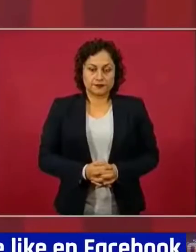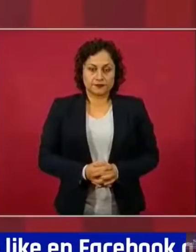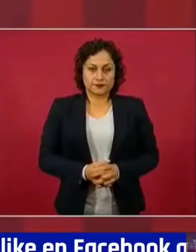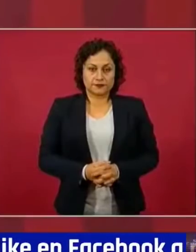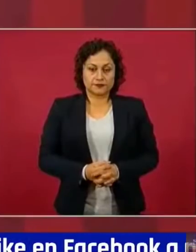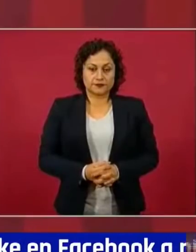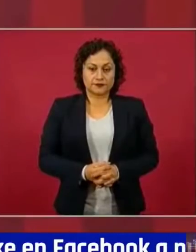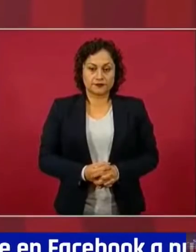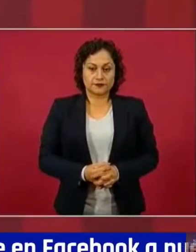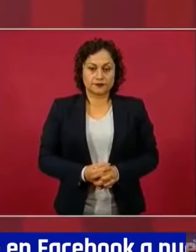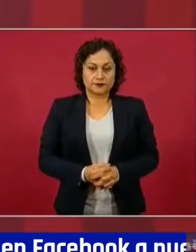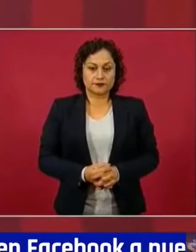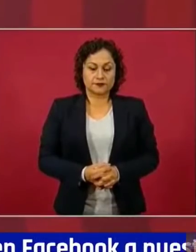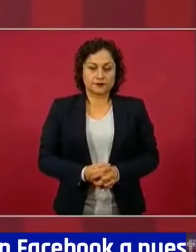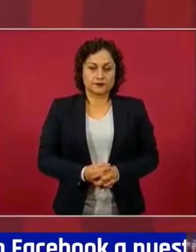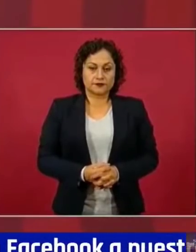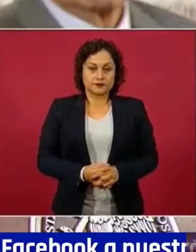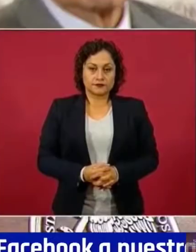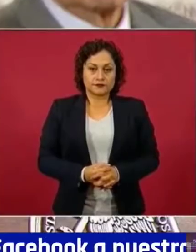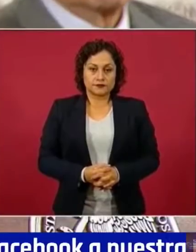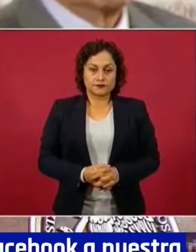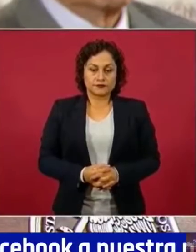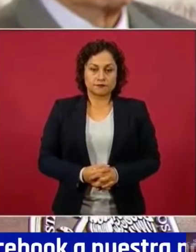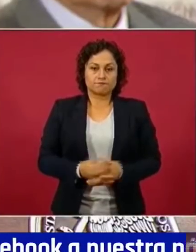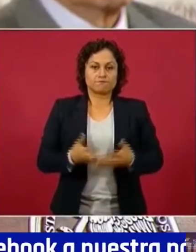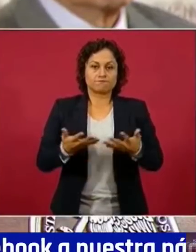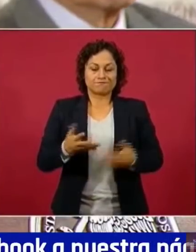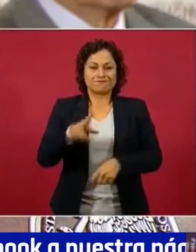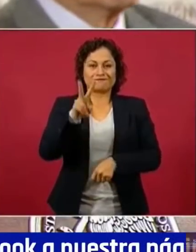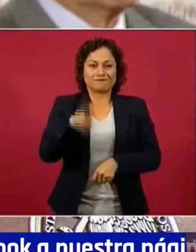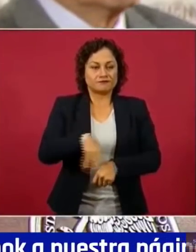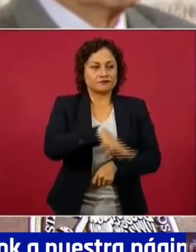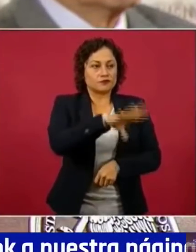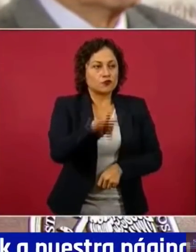para que los inscribieran.